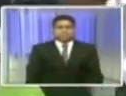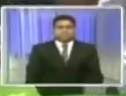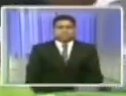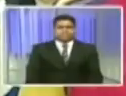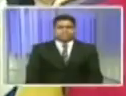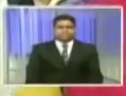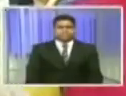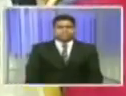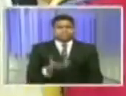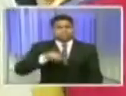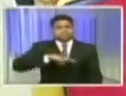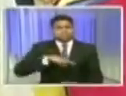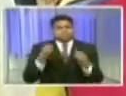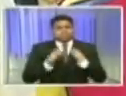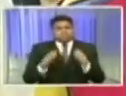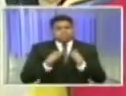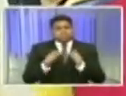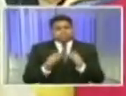Hemos vivido